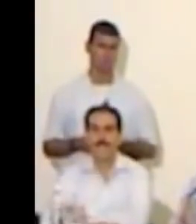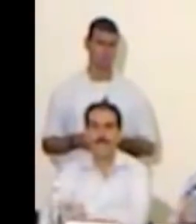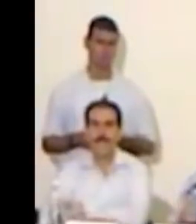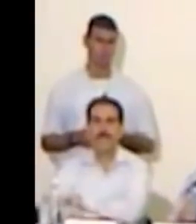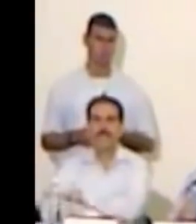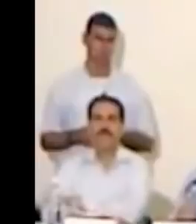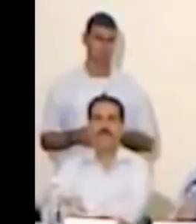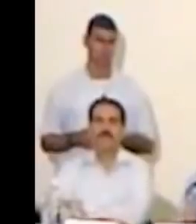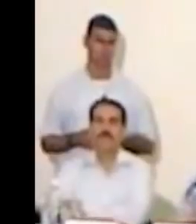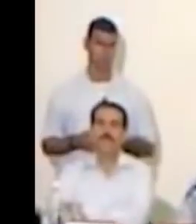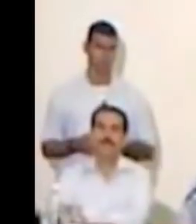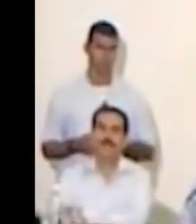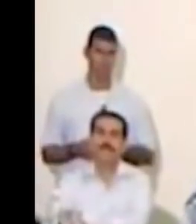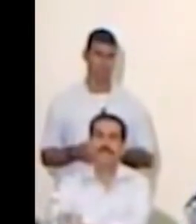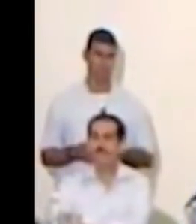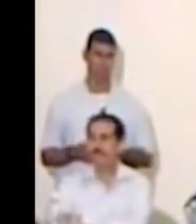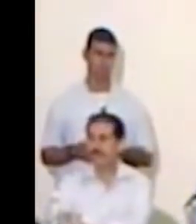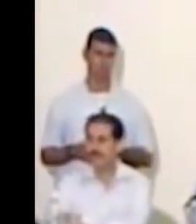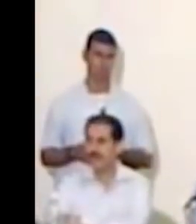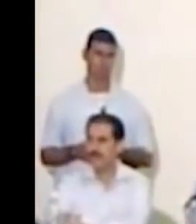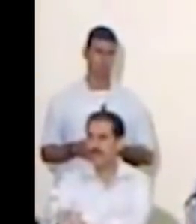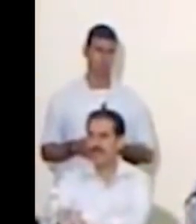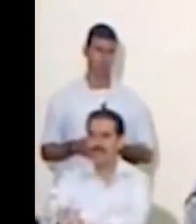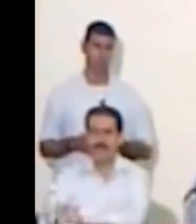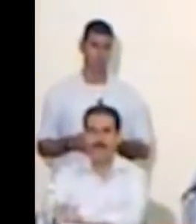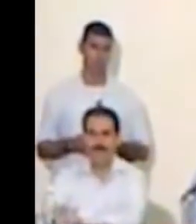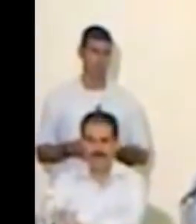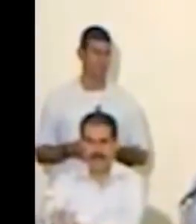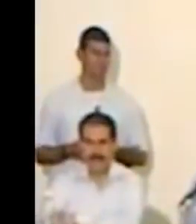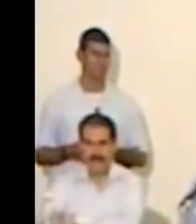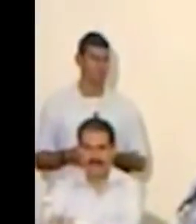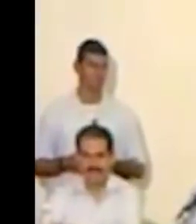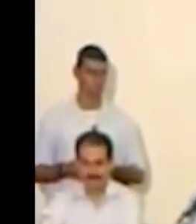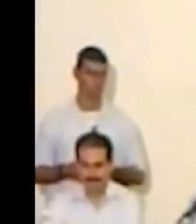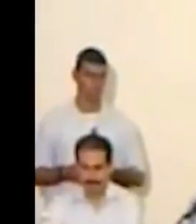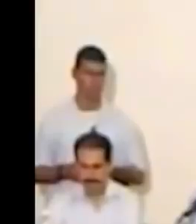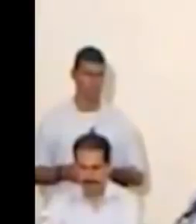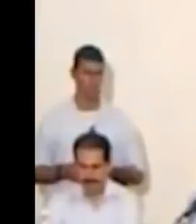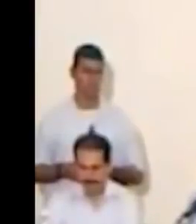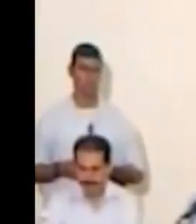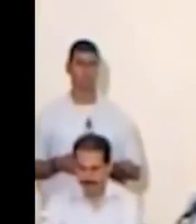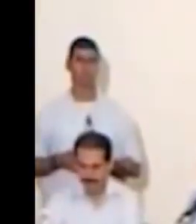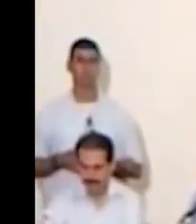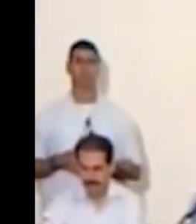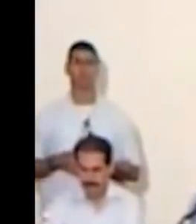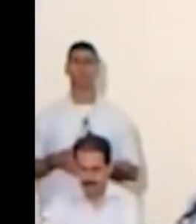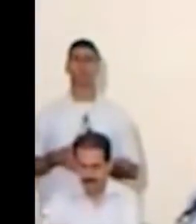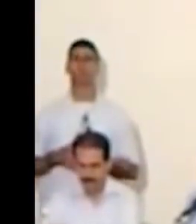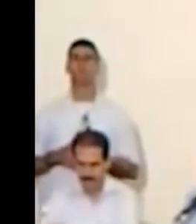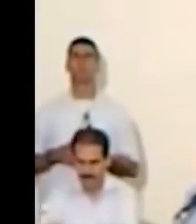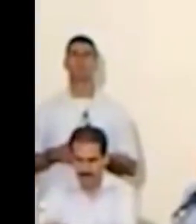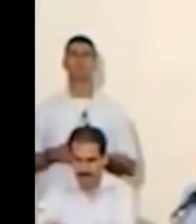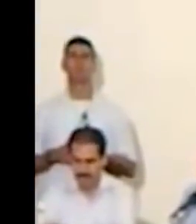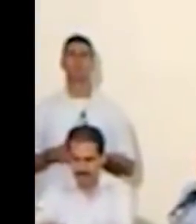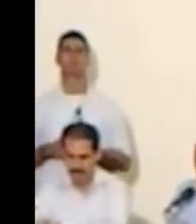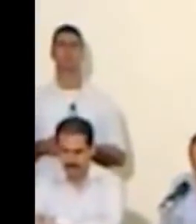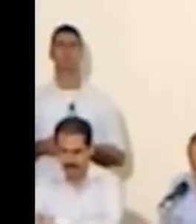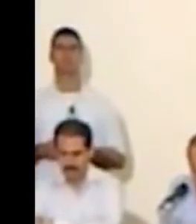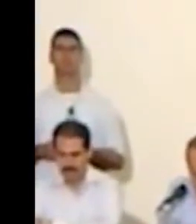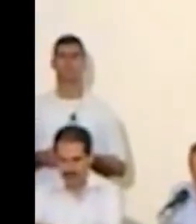tomaron. Por eso, y los médicos de aquí entonces nos dirigieron a decidir quiénes se van y quiénes no, por acto de dinero nada